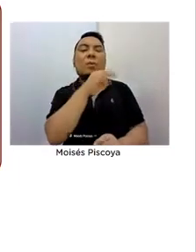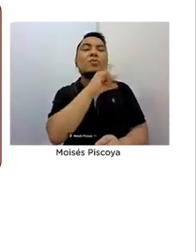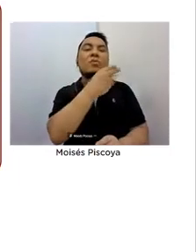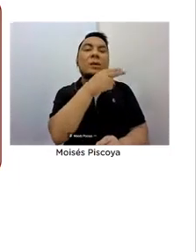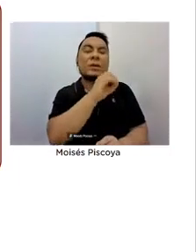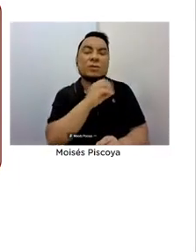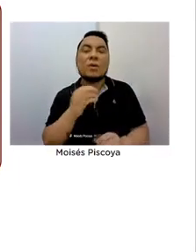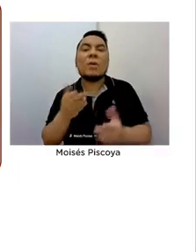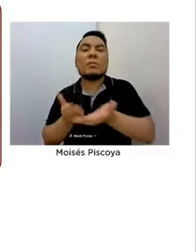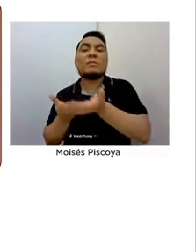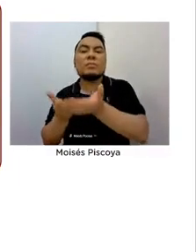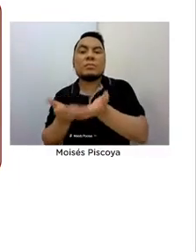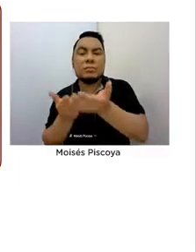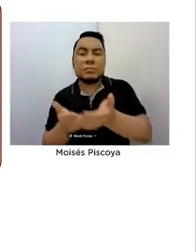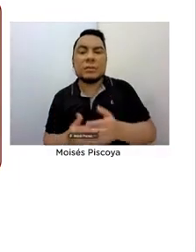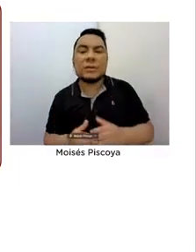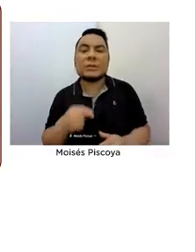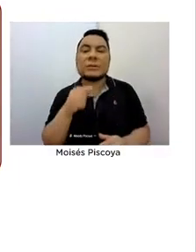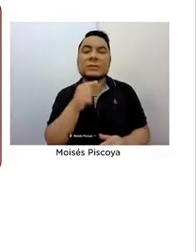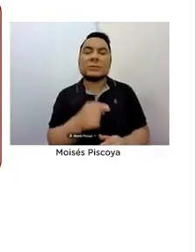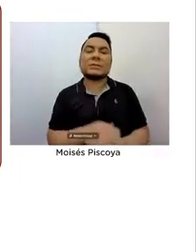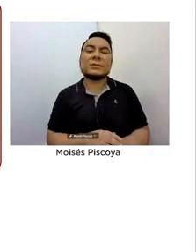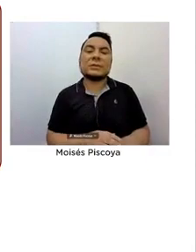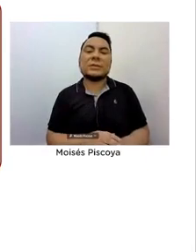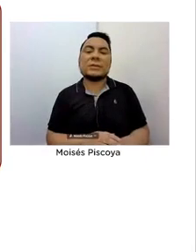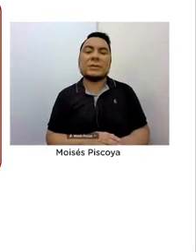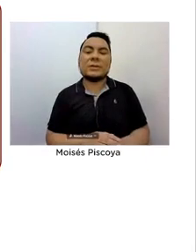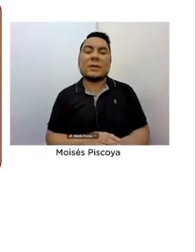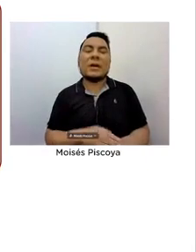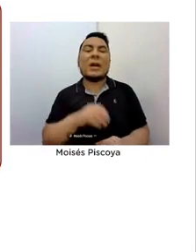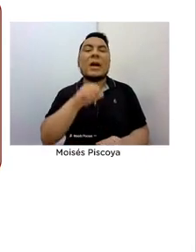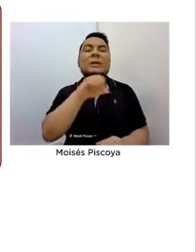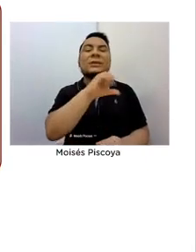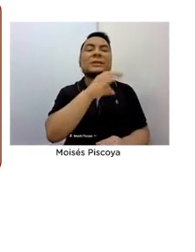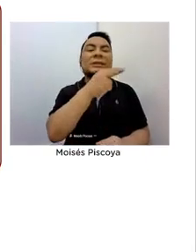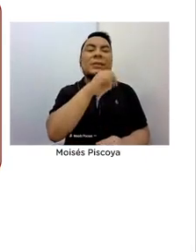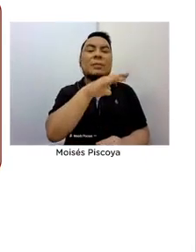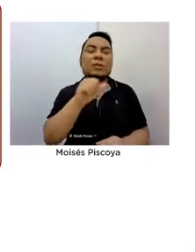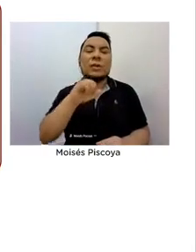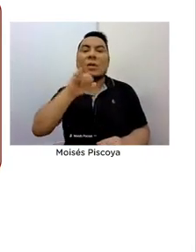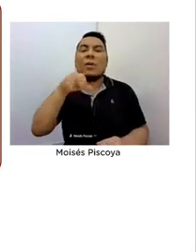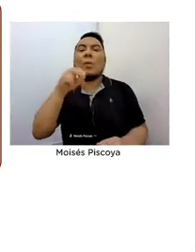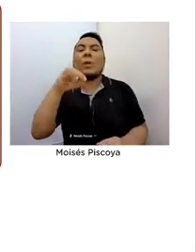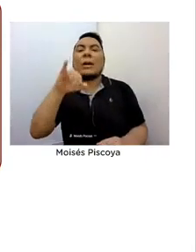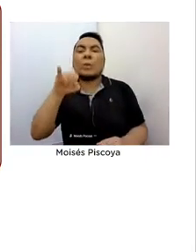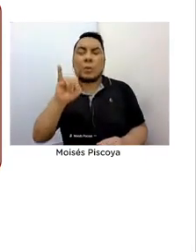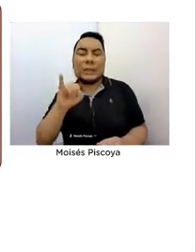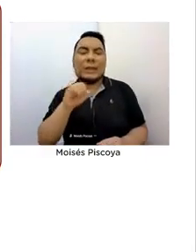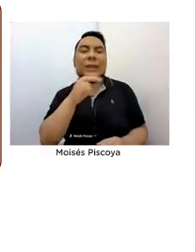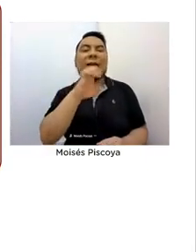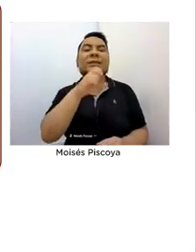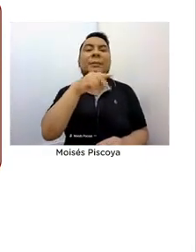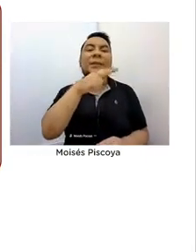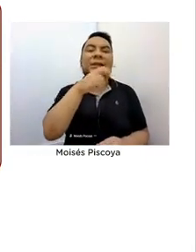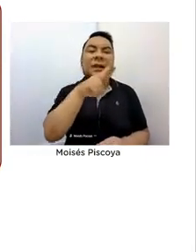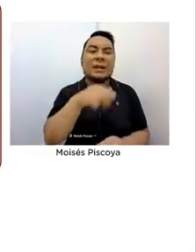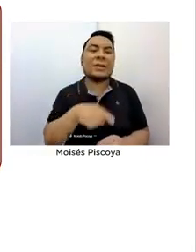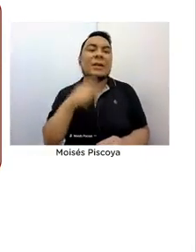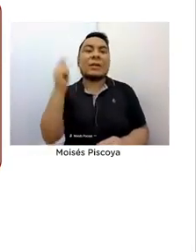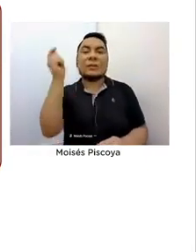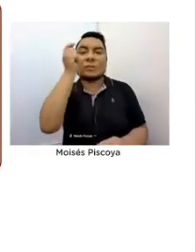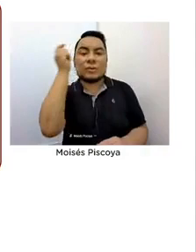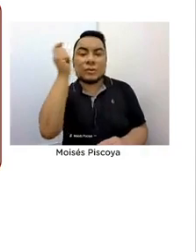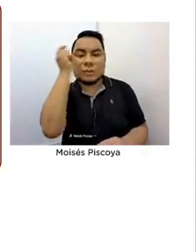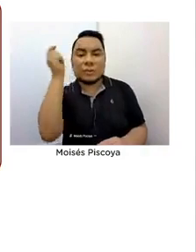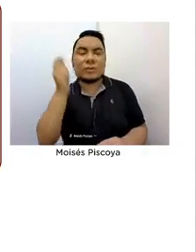Palpa, Cañafe, Huactaral, Apoyas, Juanjuy, Espinar, desde Cañete, Trujillo.